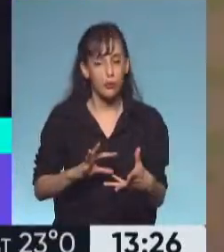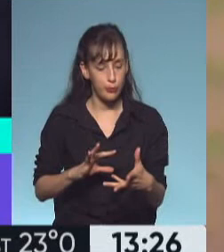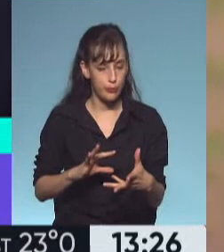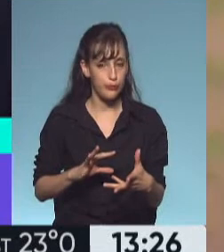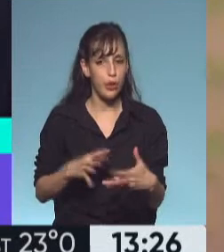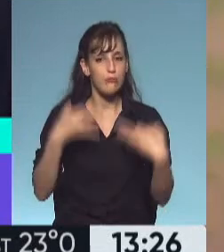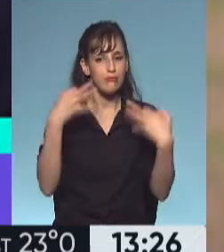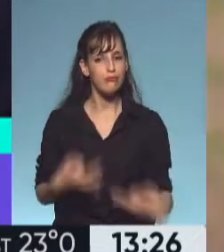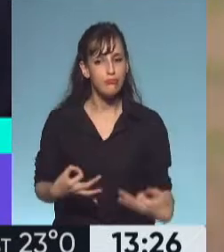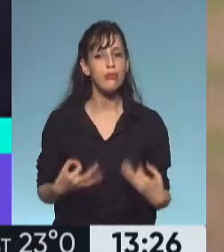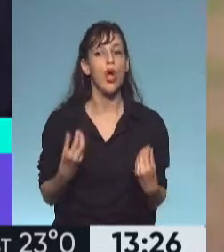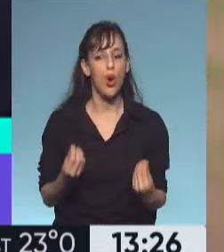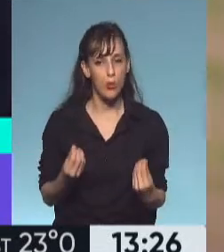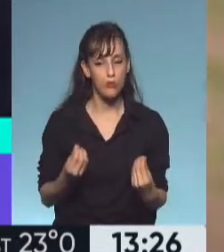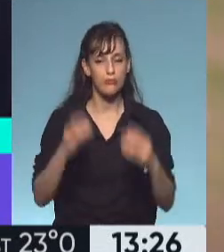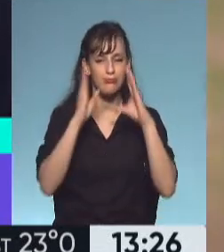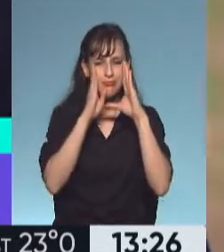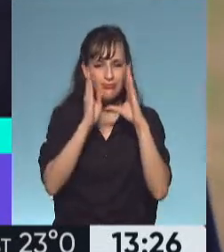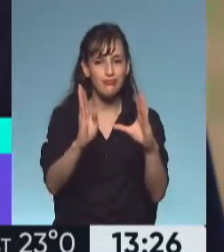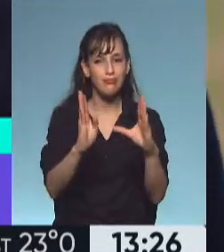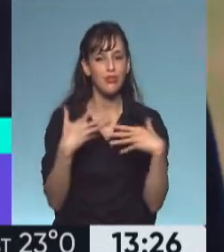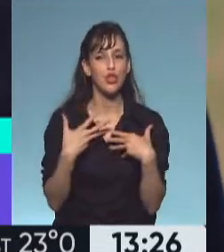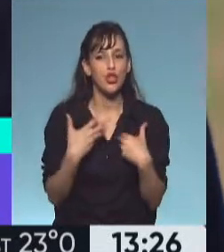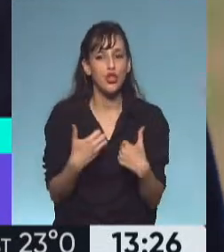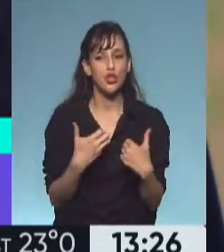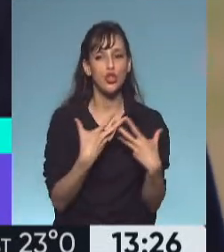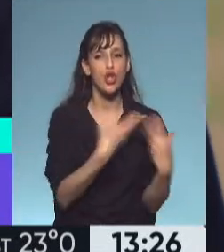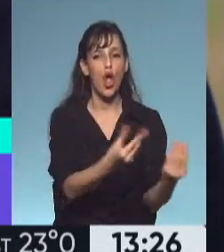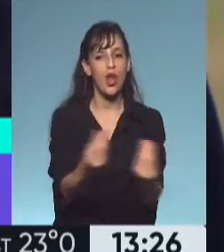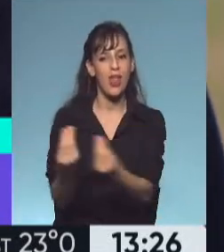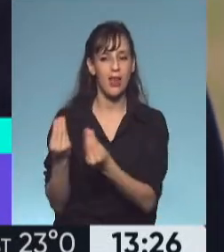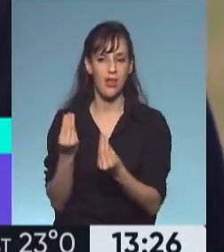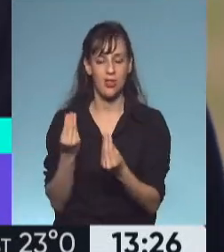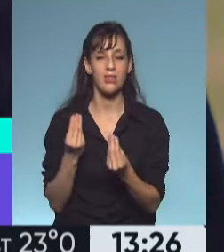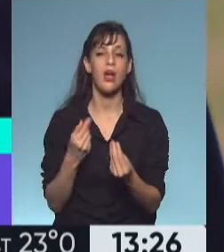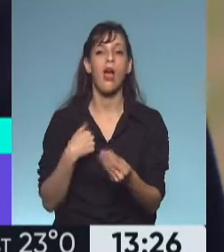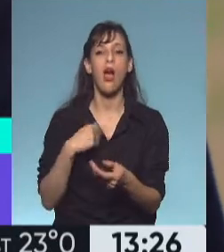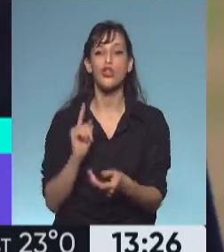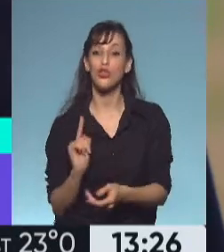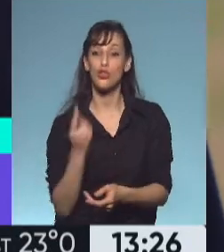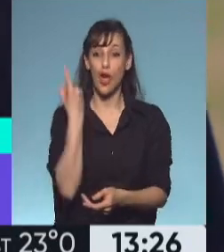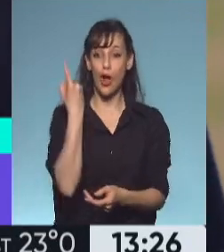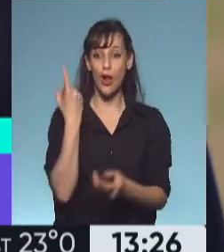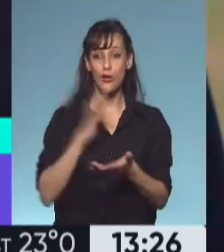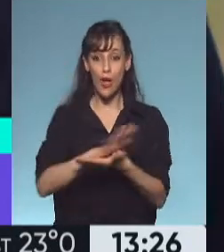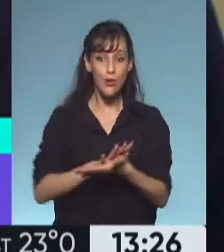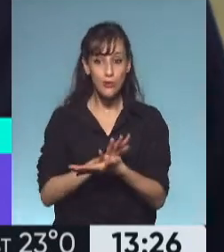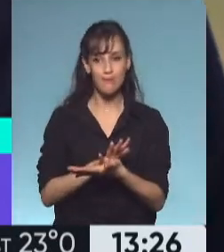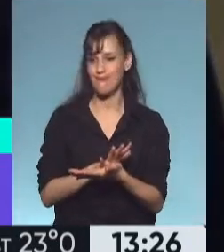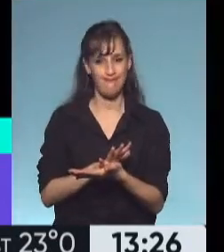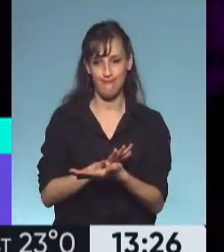de poner en el eje la solidaridad y la comunidad, ¿no? Y de pensar acá nadie se salva solo de esta pandemia. Y